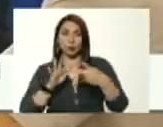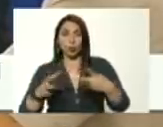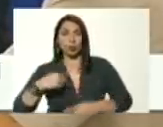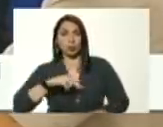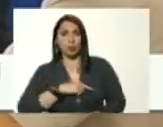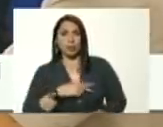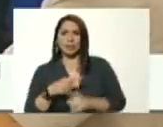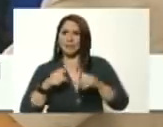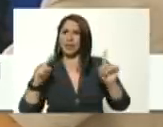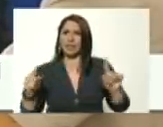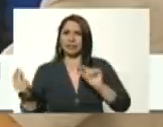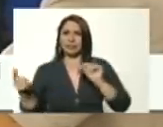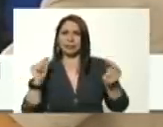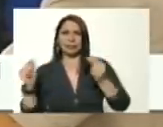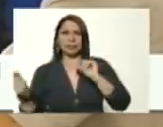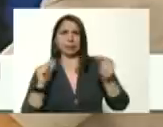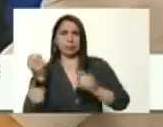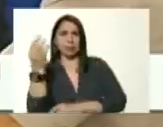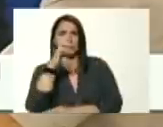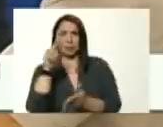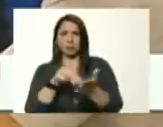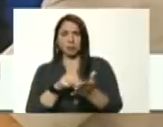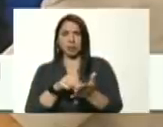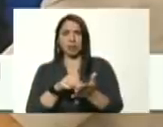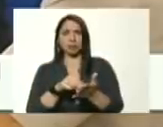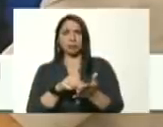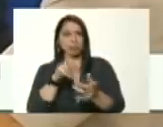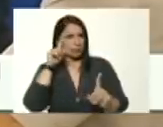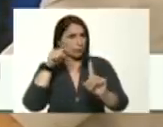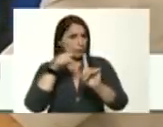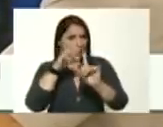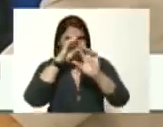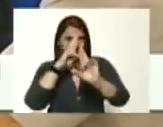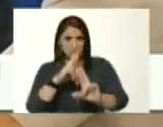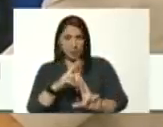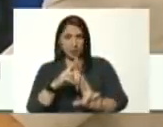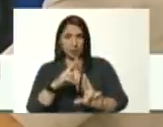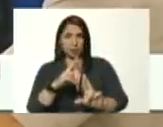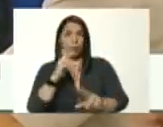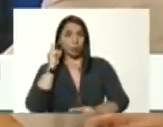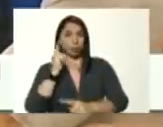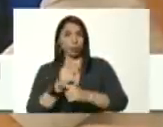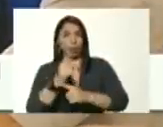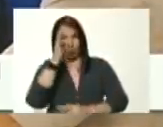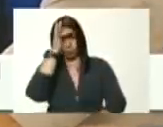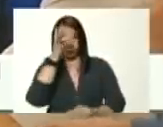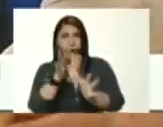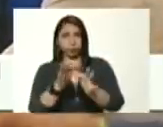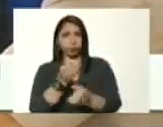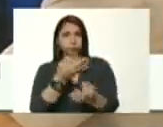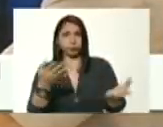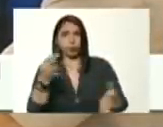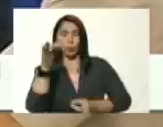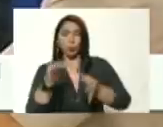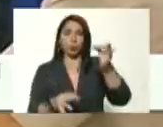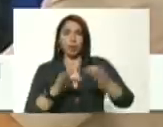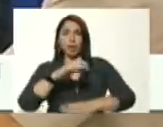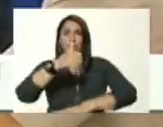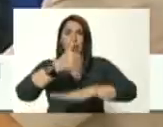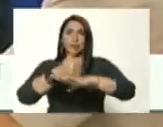la debatimos en la asamblea nacional en el marco de absoluto respeto y tengo que dar fe de eso de que la junta directiva de la asamblea